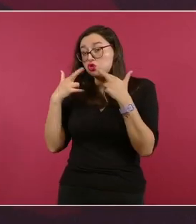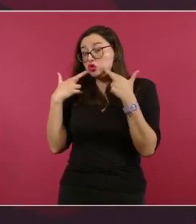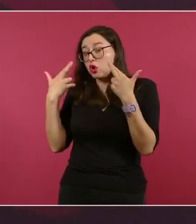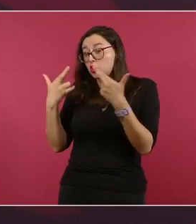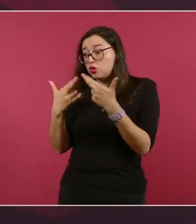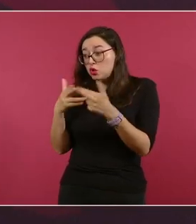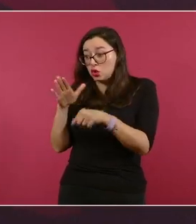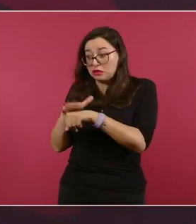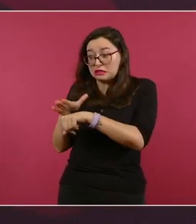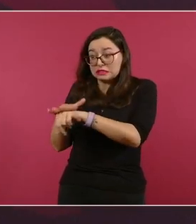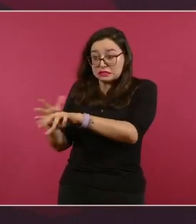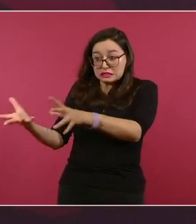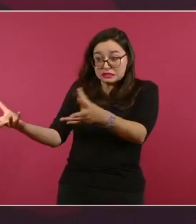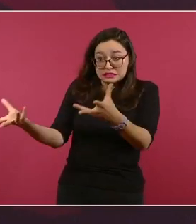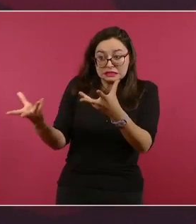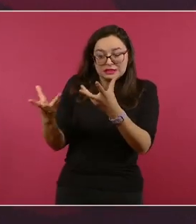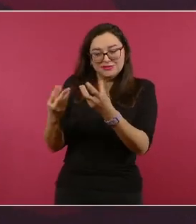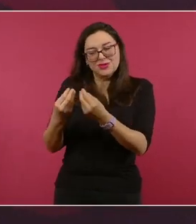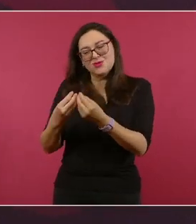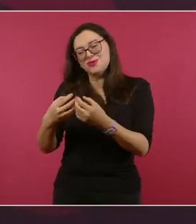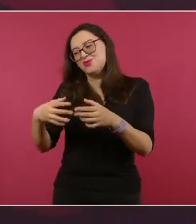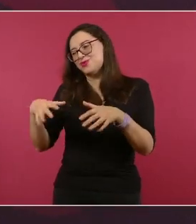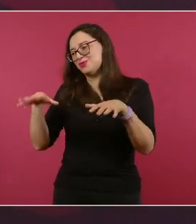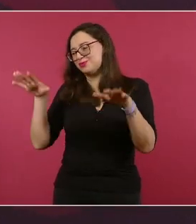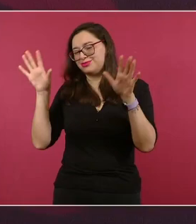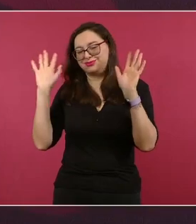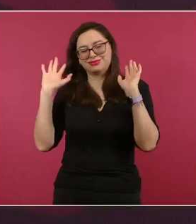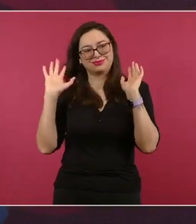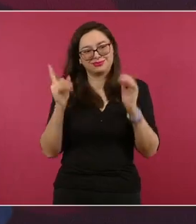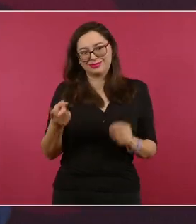para hablar con ellos, porque si no,